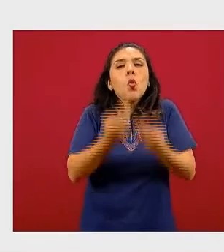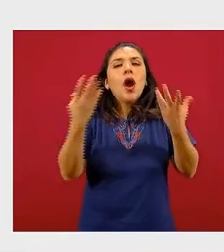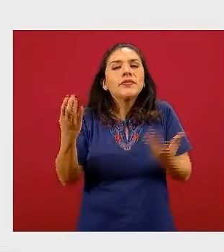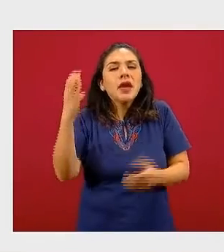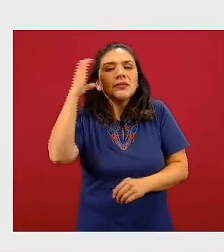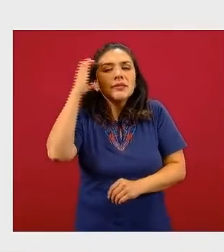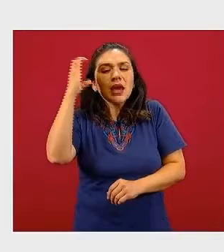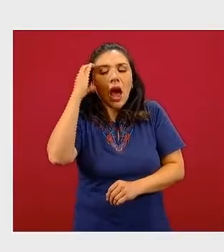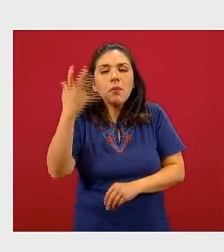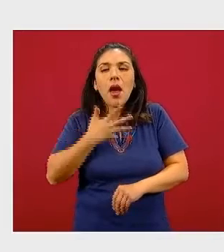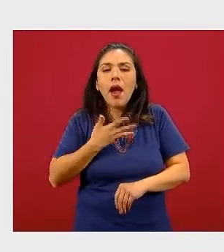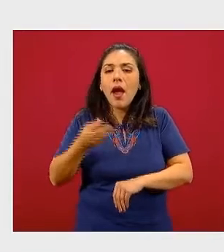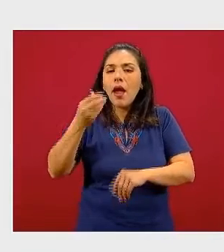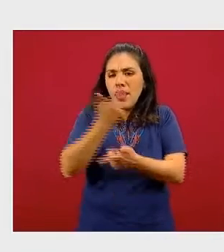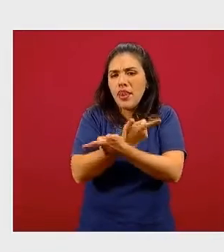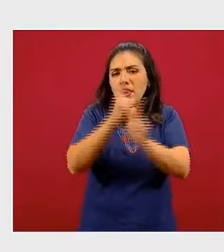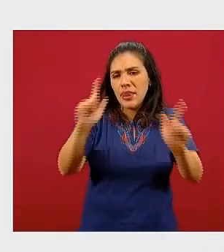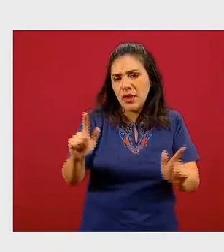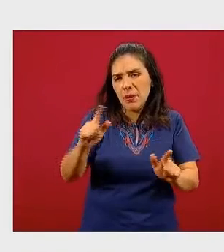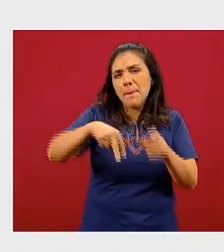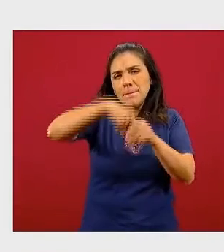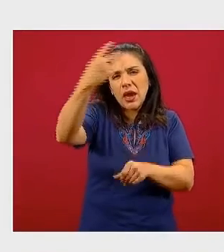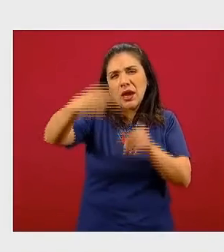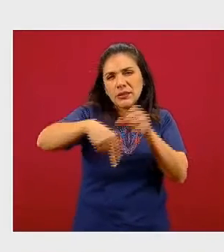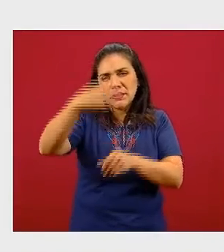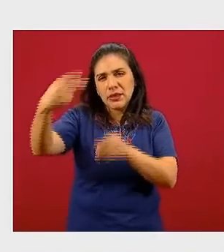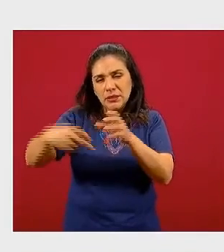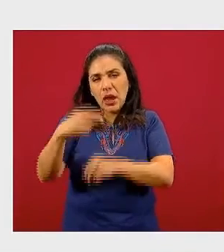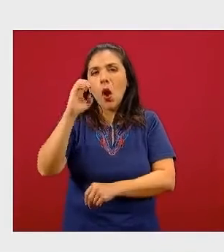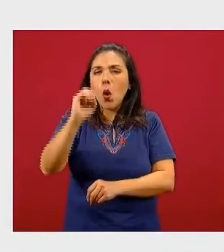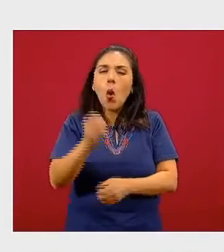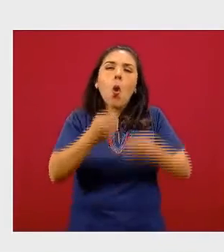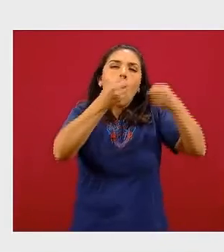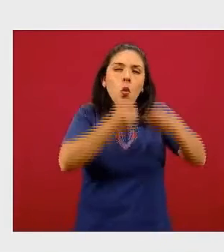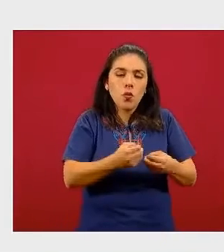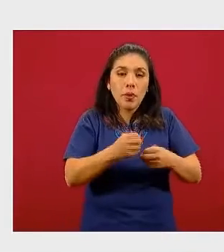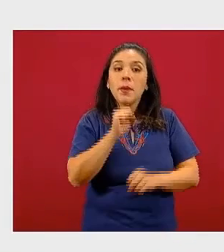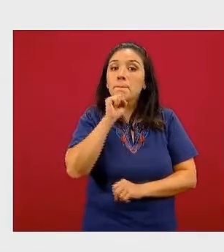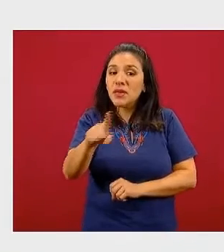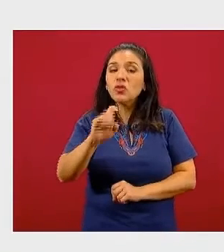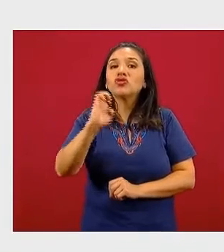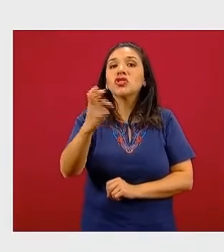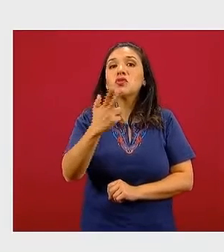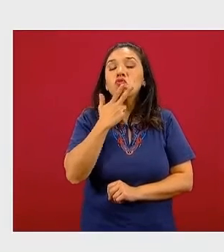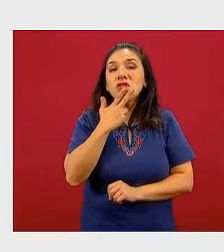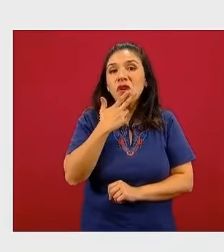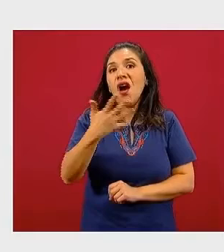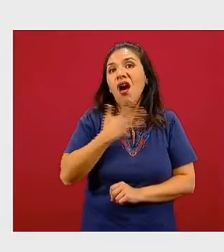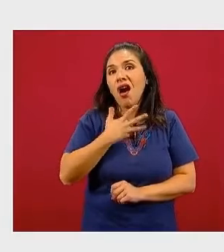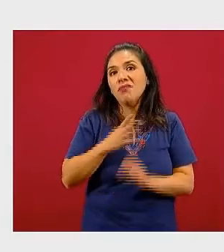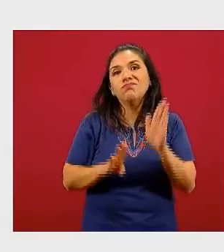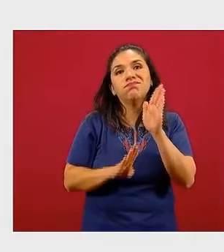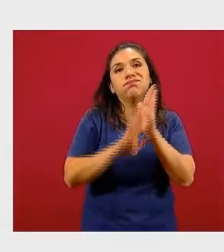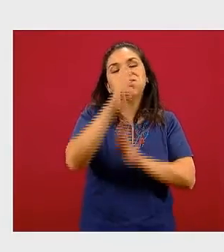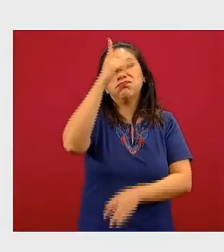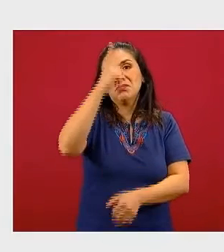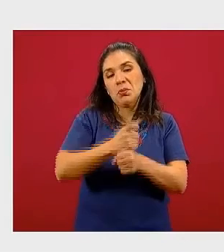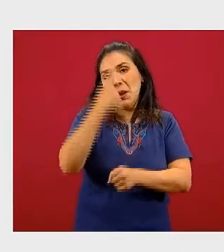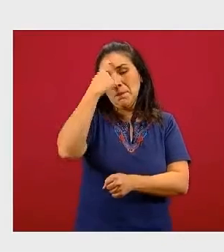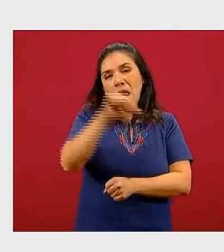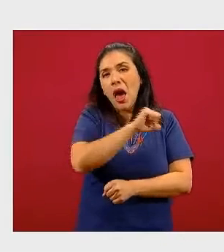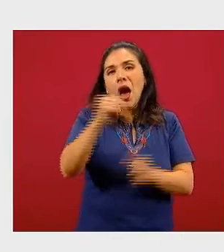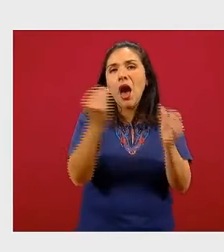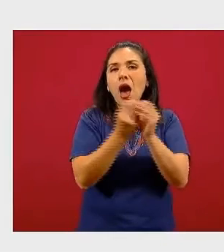camas que están disponibles o bien ocupadas. Nuevamente, Chihuahua también para camas de